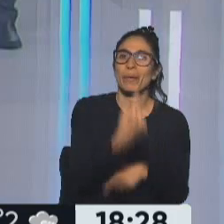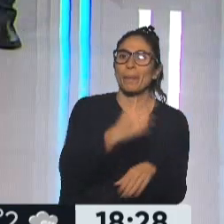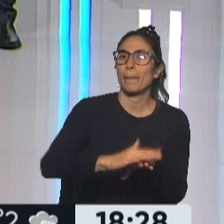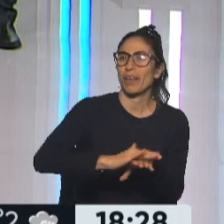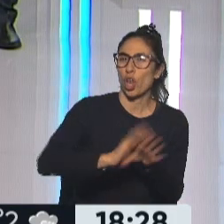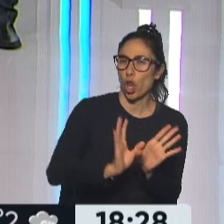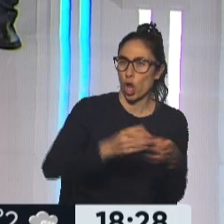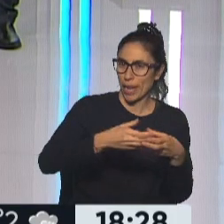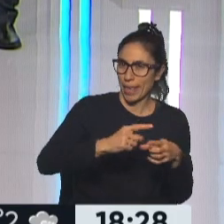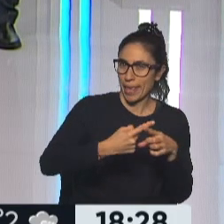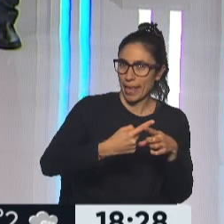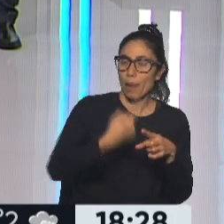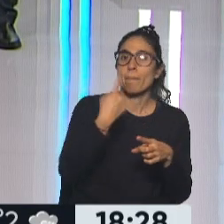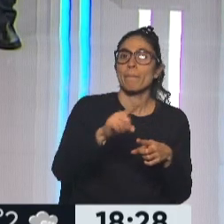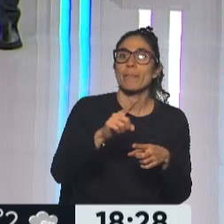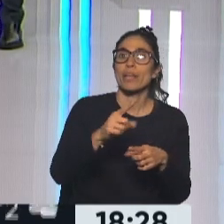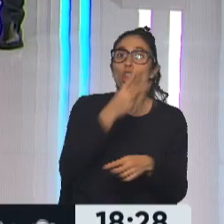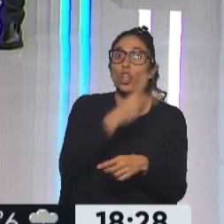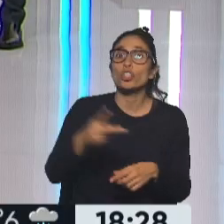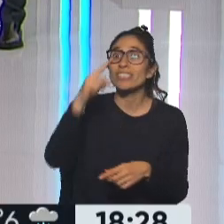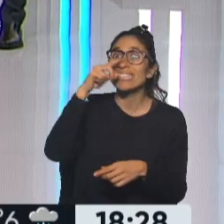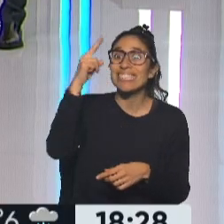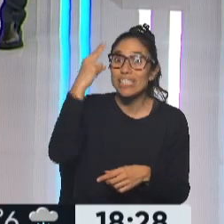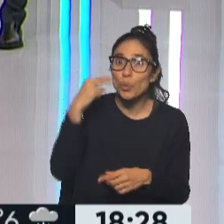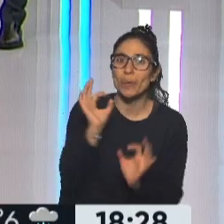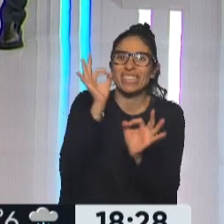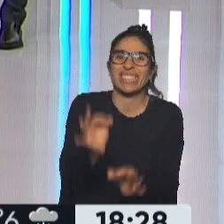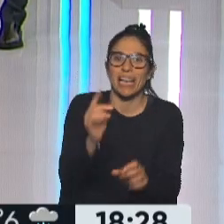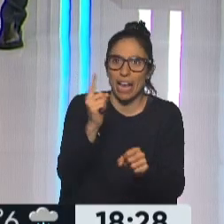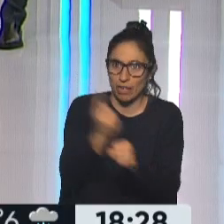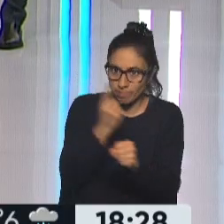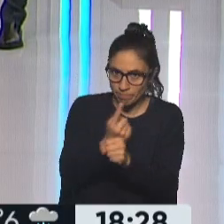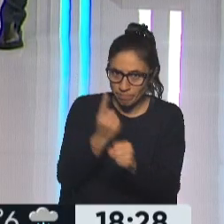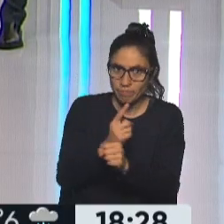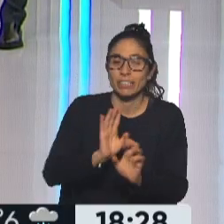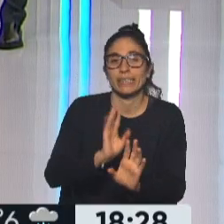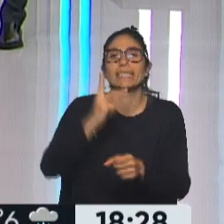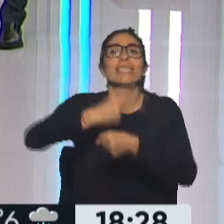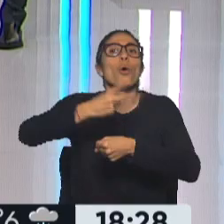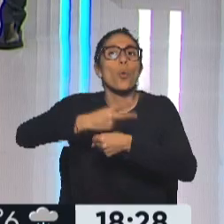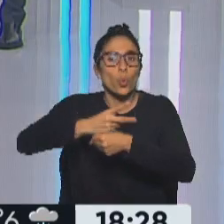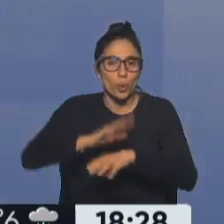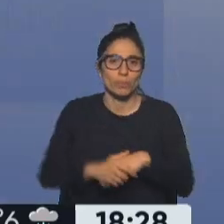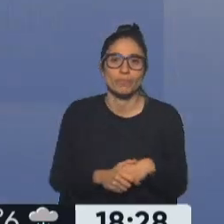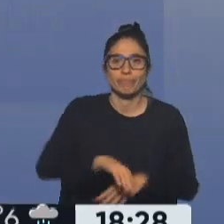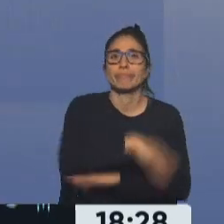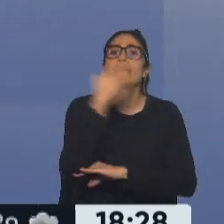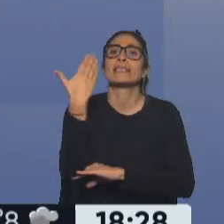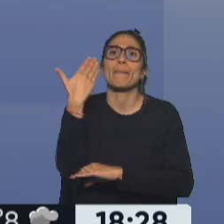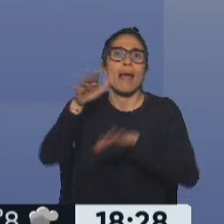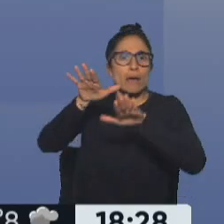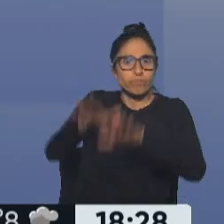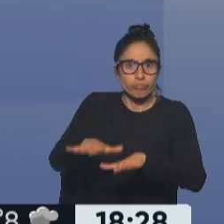las 289 bancas. Seguimos repasando más opciones. Asamblea paralizada y